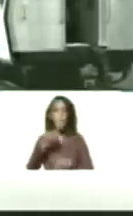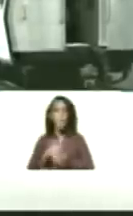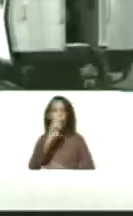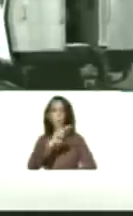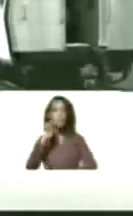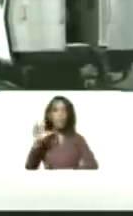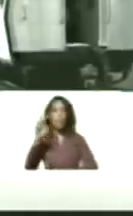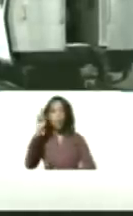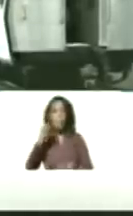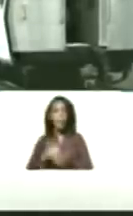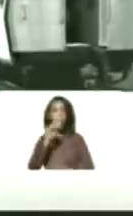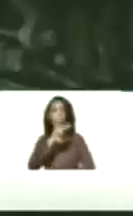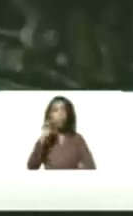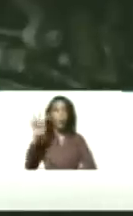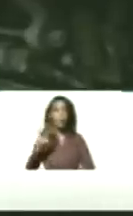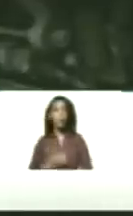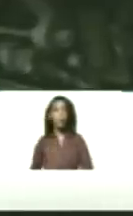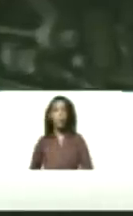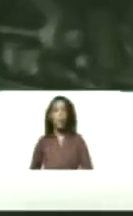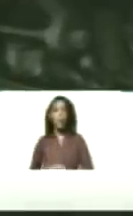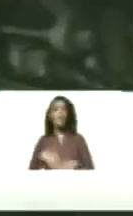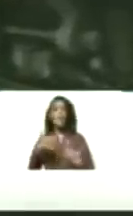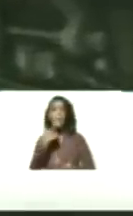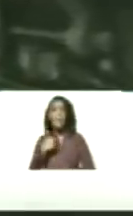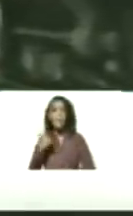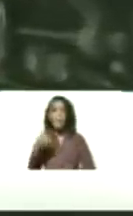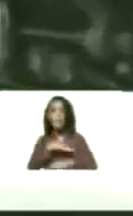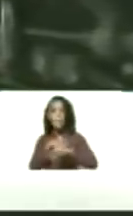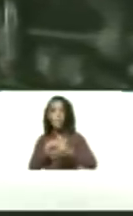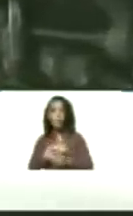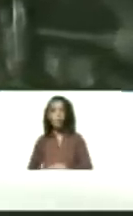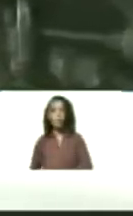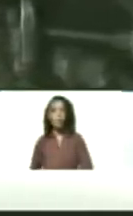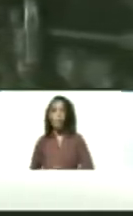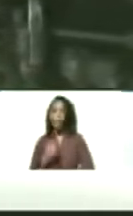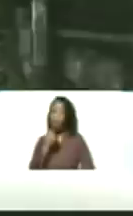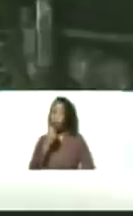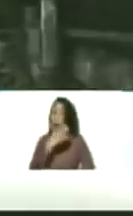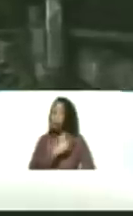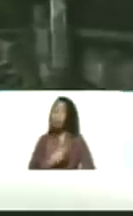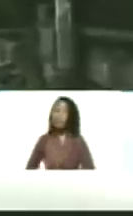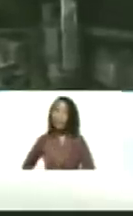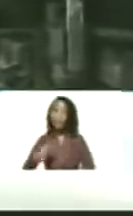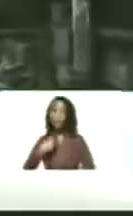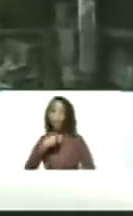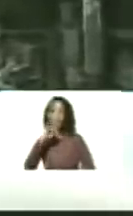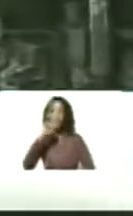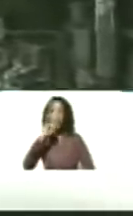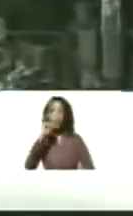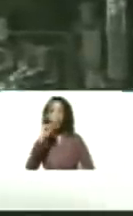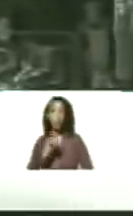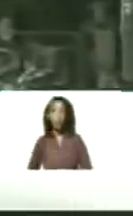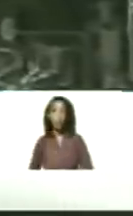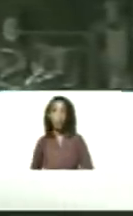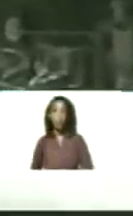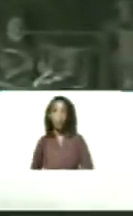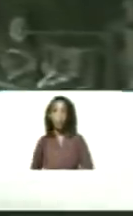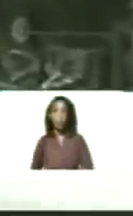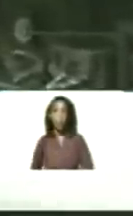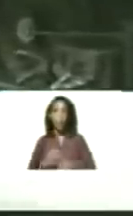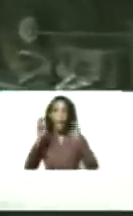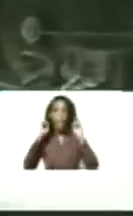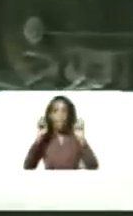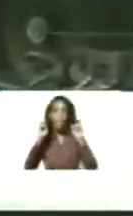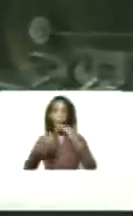2022-2023 y 2024. ¿Qué me dice el ministro? Bueno, presidente, le informo que con relación